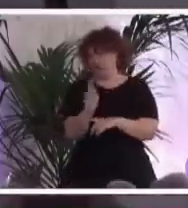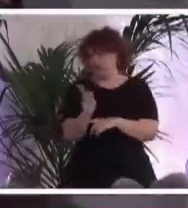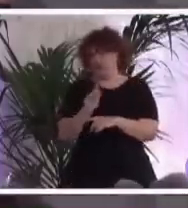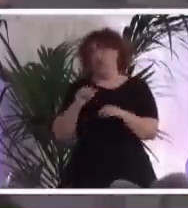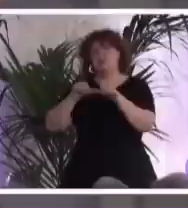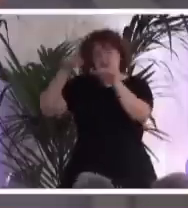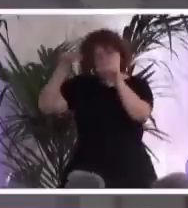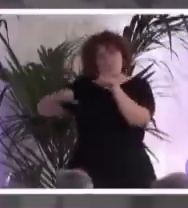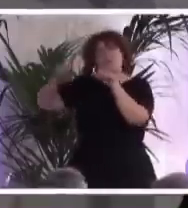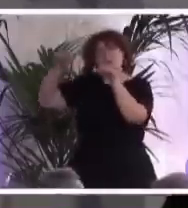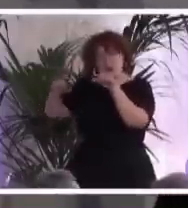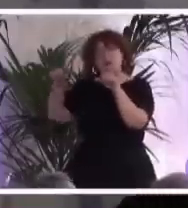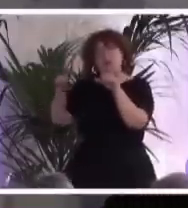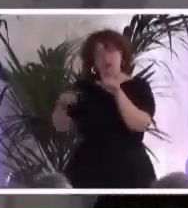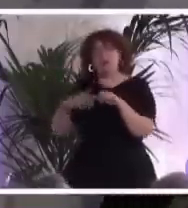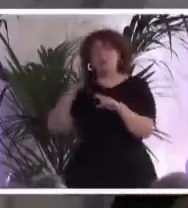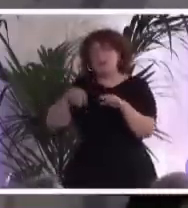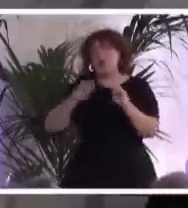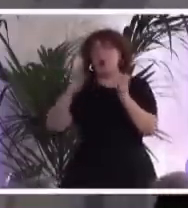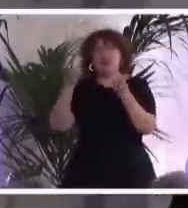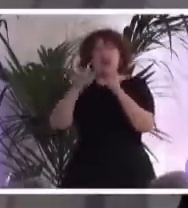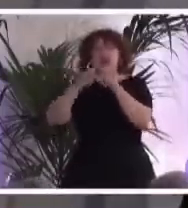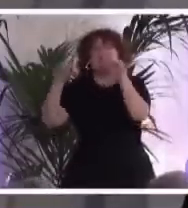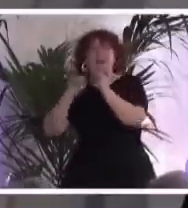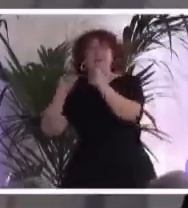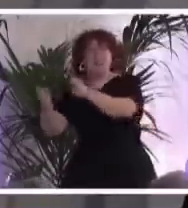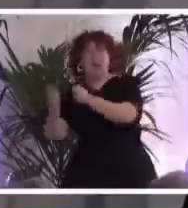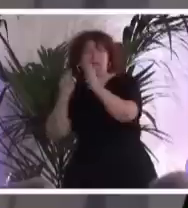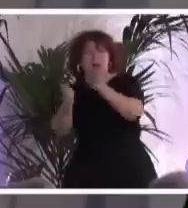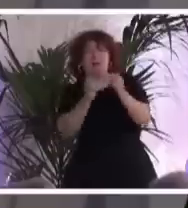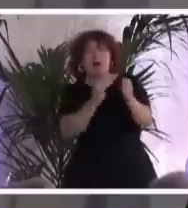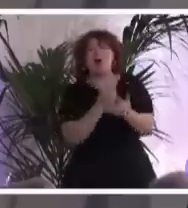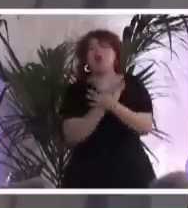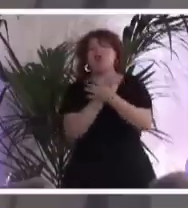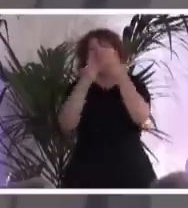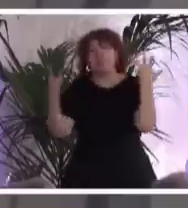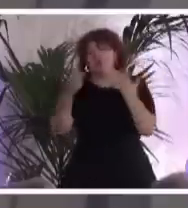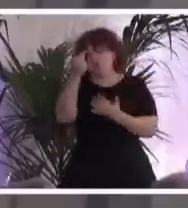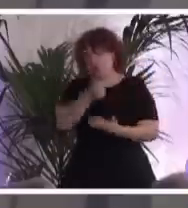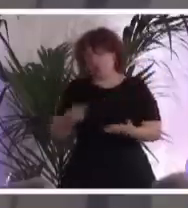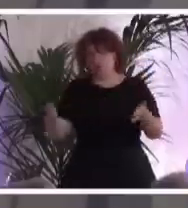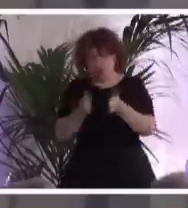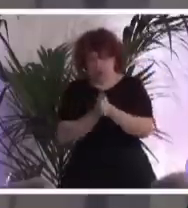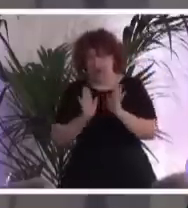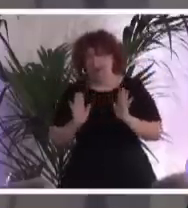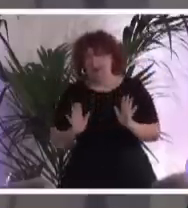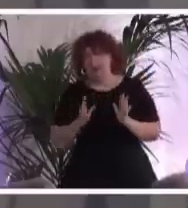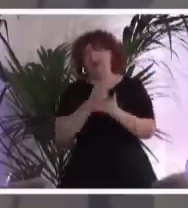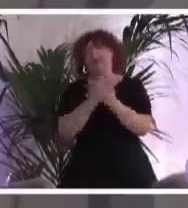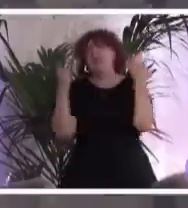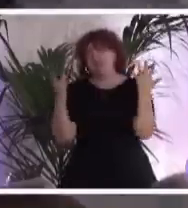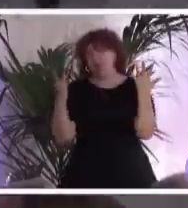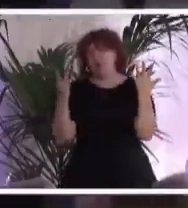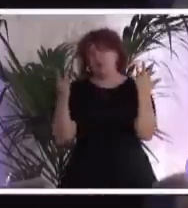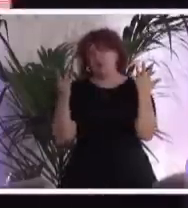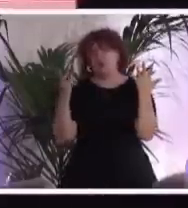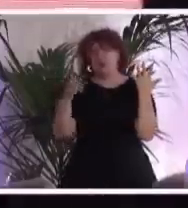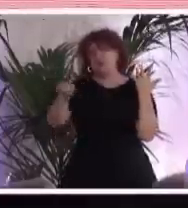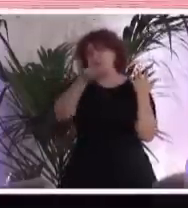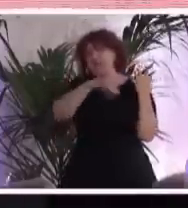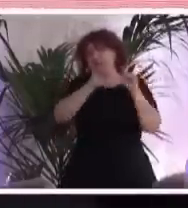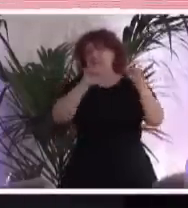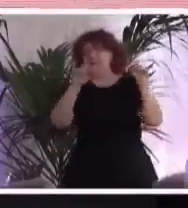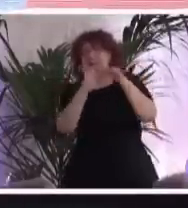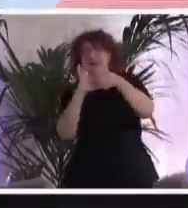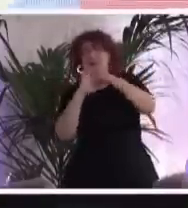que hubo más adjudicaciones en concreto 18 adjudicaciones a las empresas del entorno de este desconocido